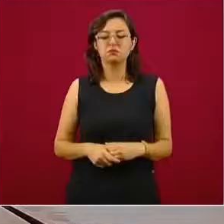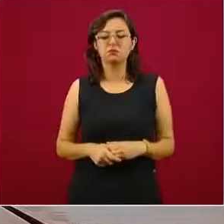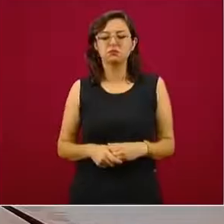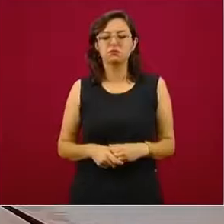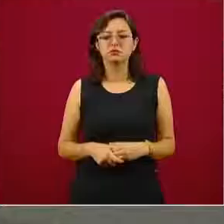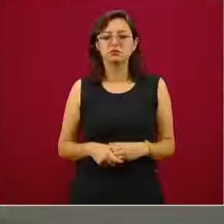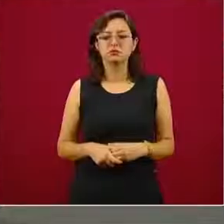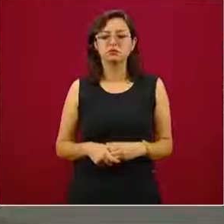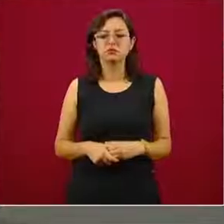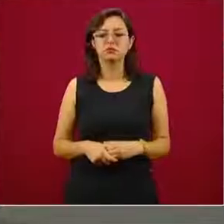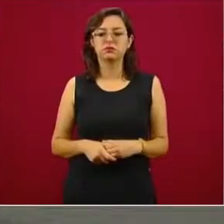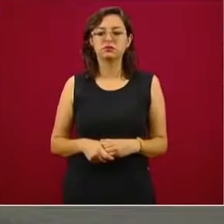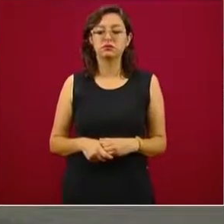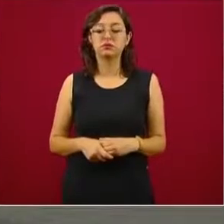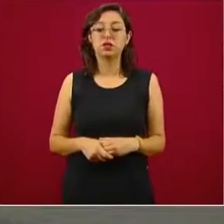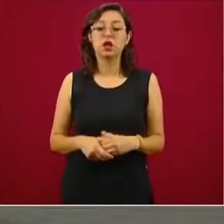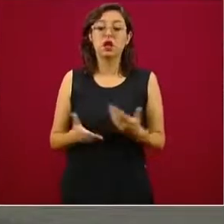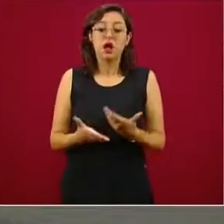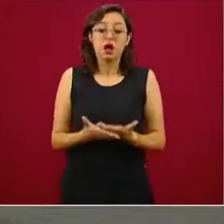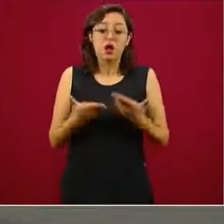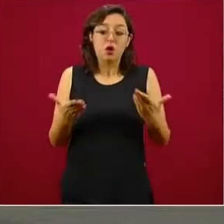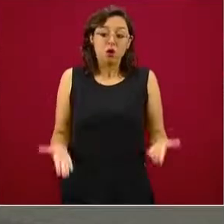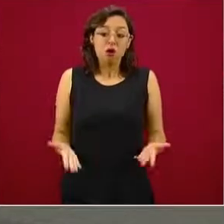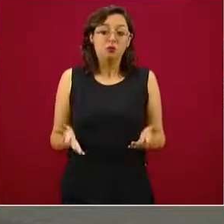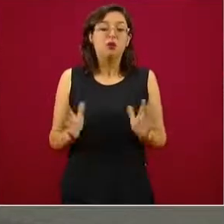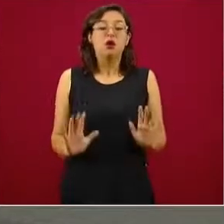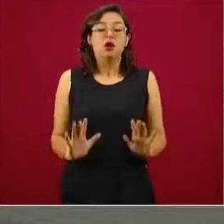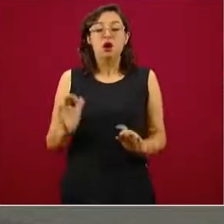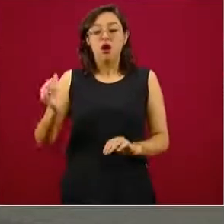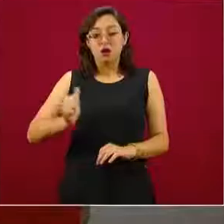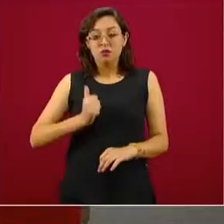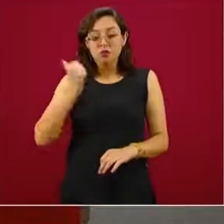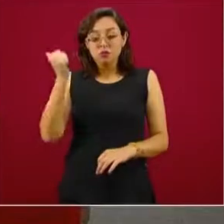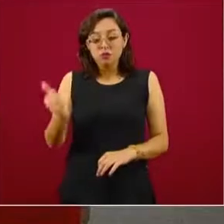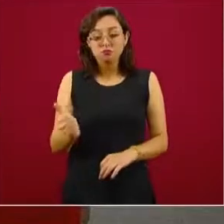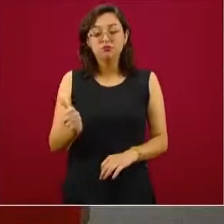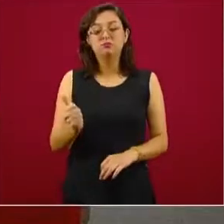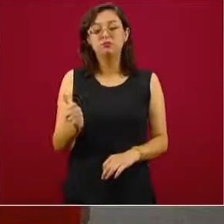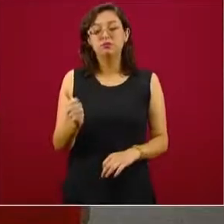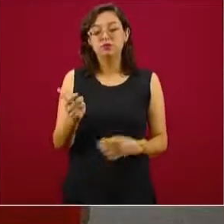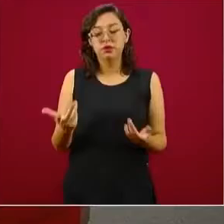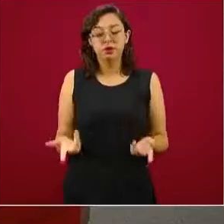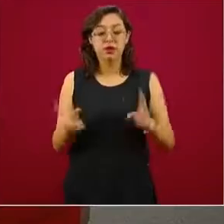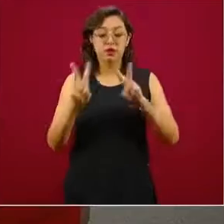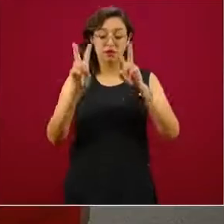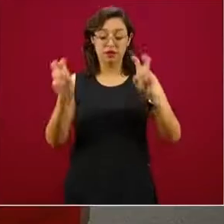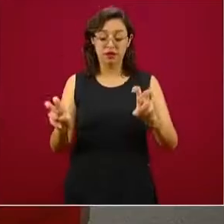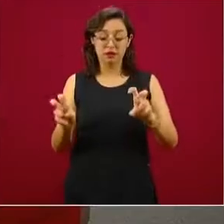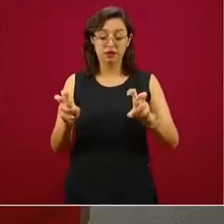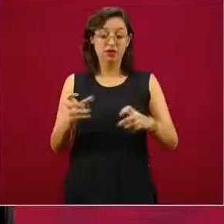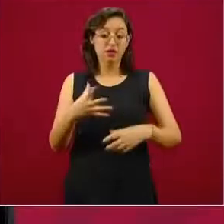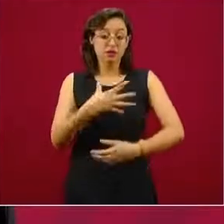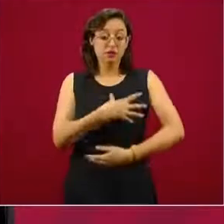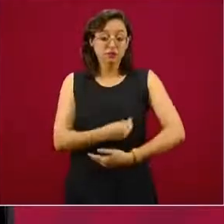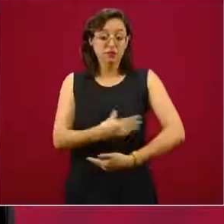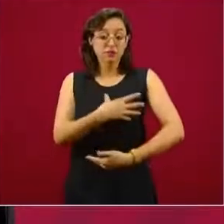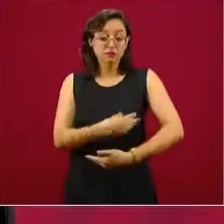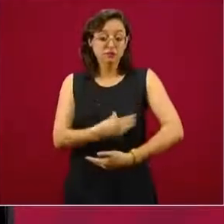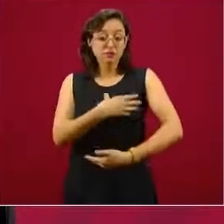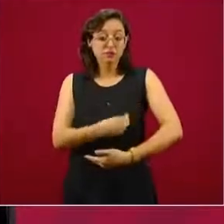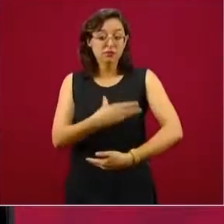la lactancia materna. Ahora, aprovecho la pregunta para comentar, la lactancia materna es un